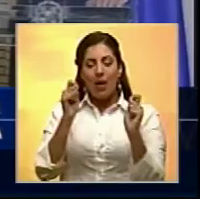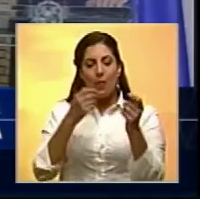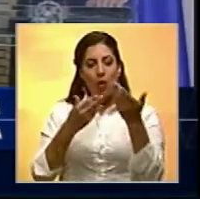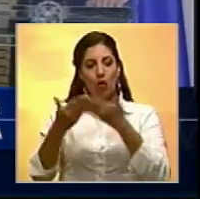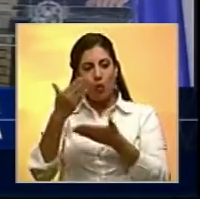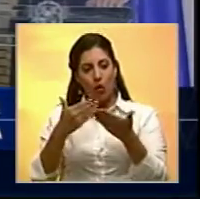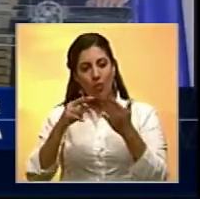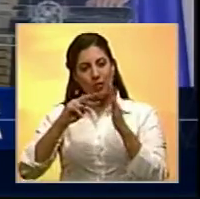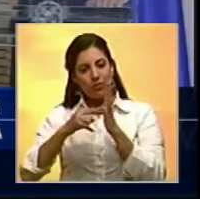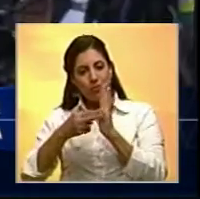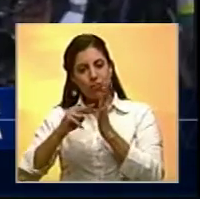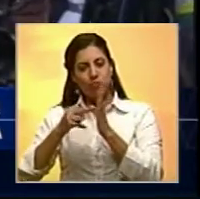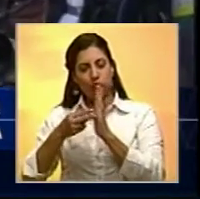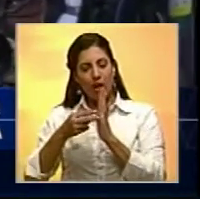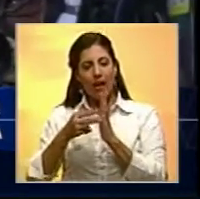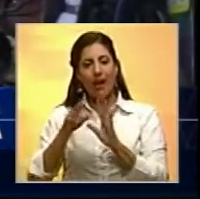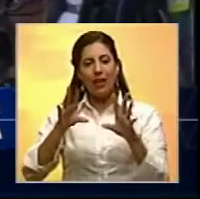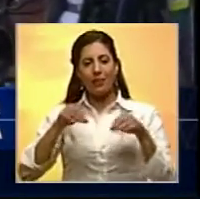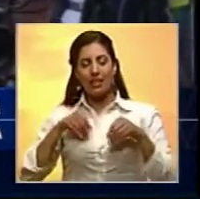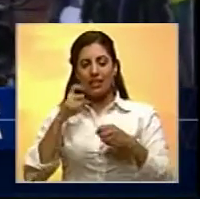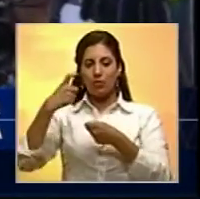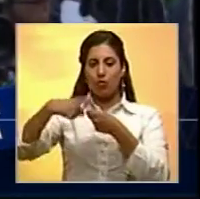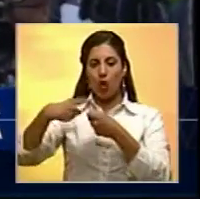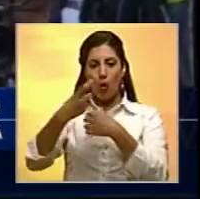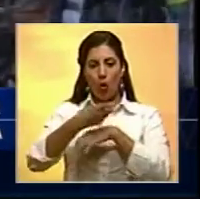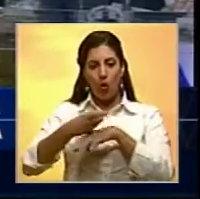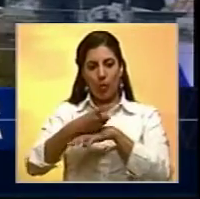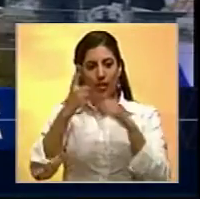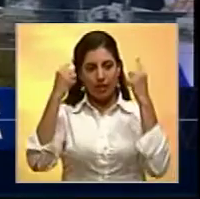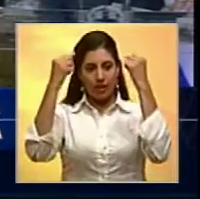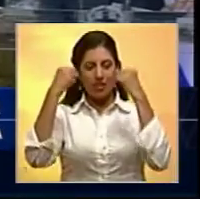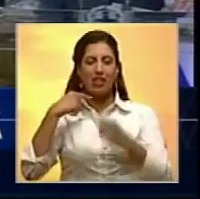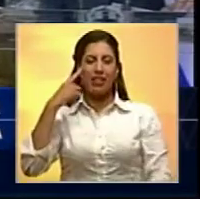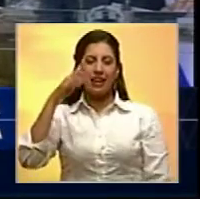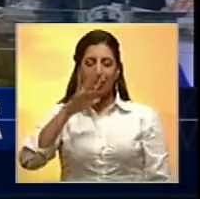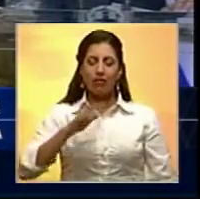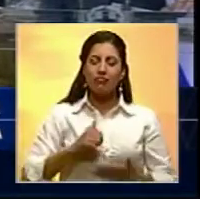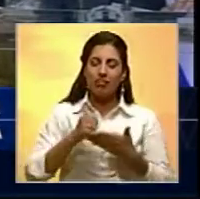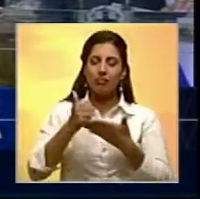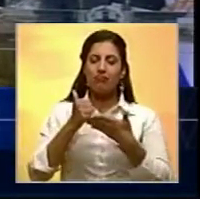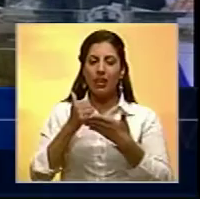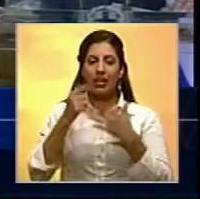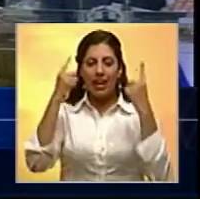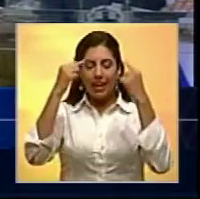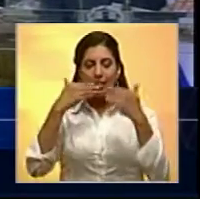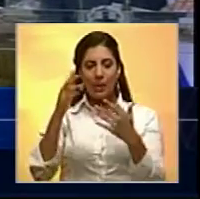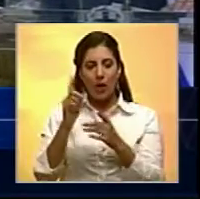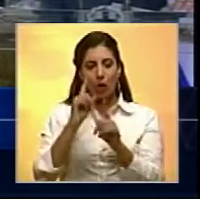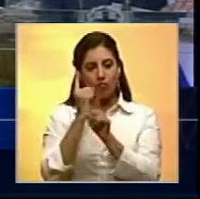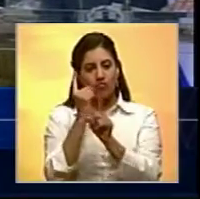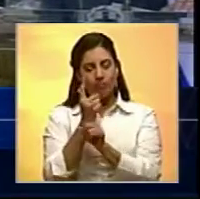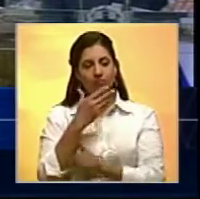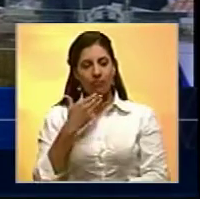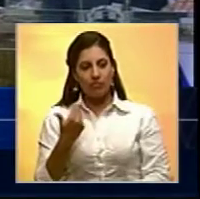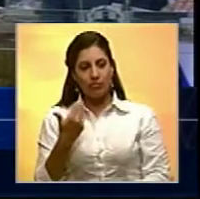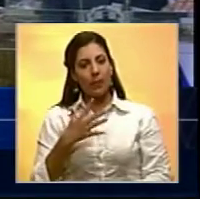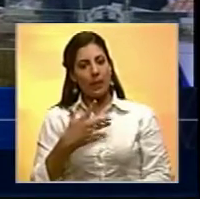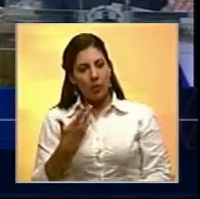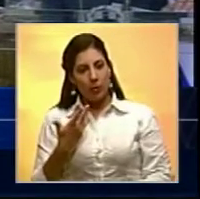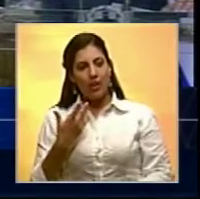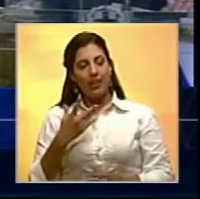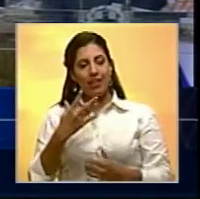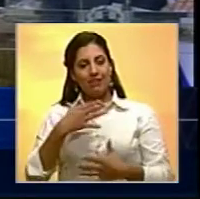económicas estructurales adoptadas por el gobierno de Grecia. Creo que eso va a ayudar a que Grecia sea más competitiva y pueda ser